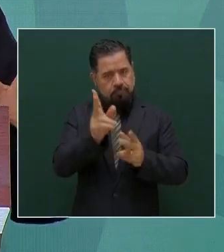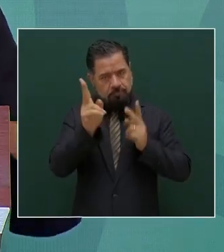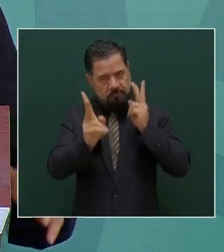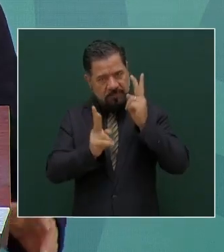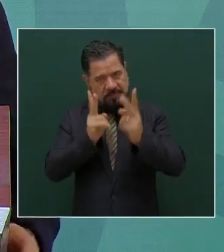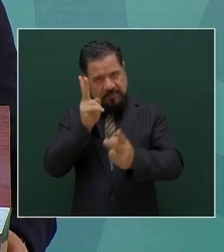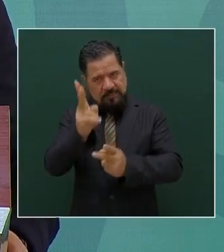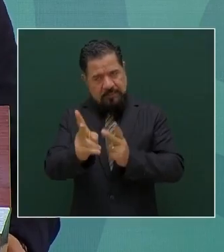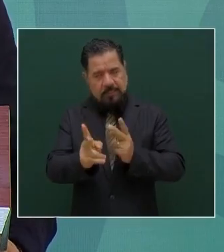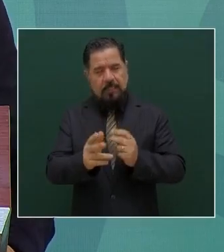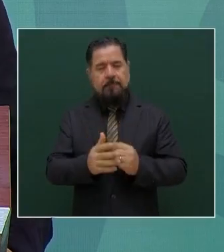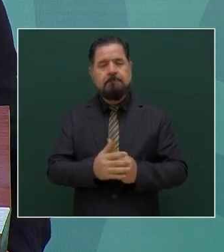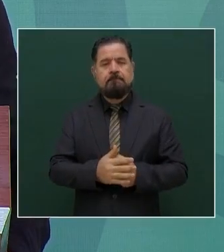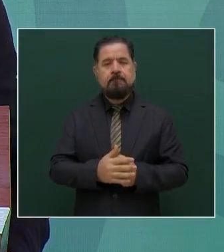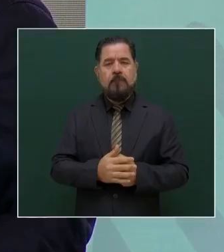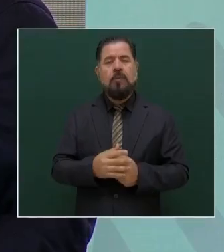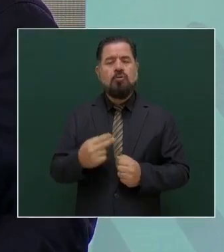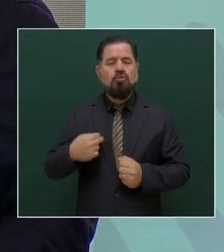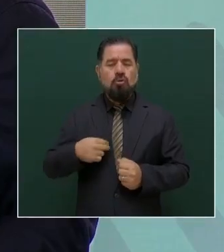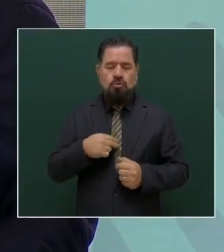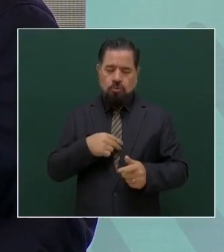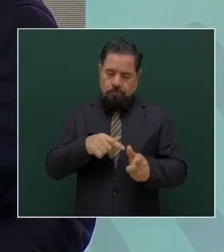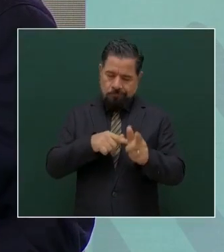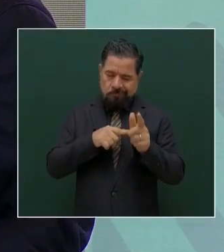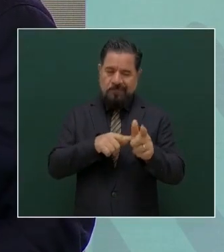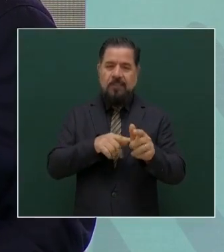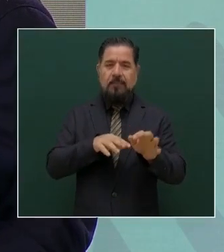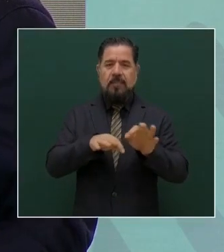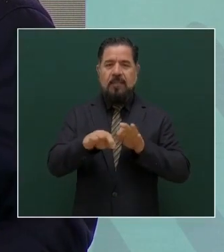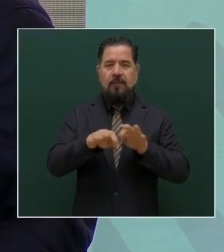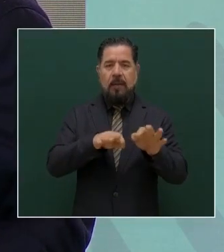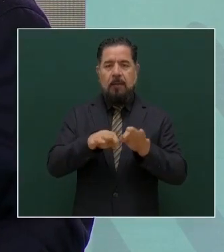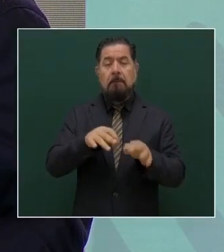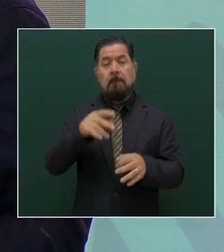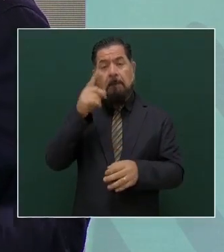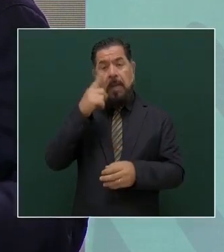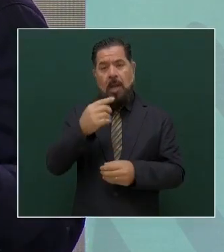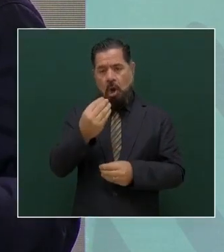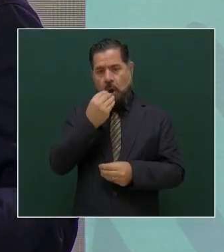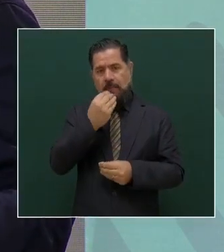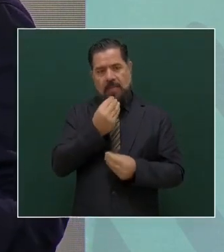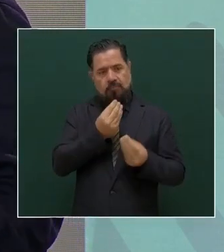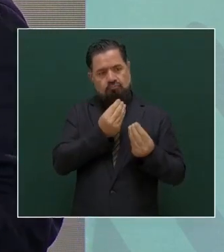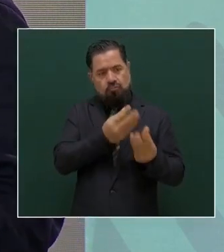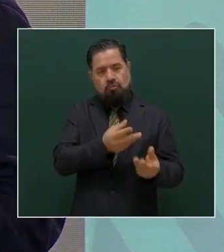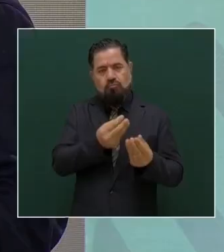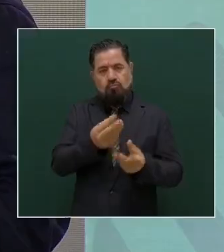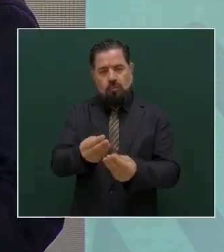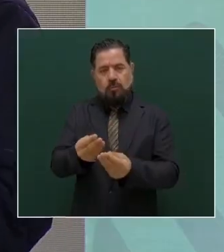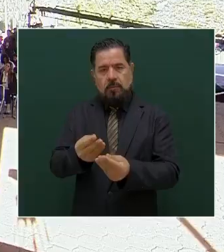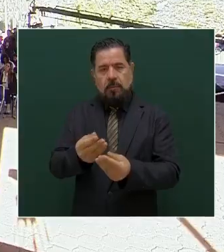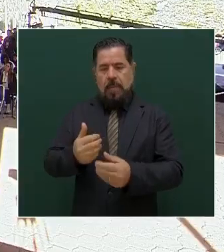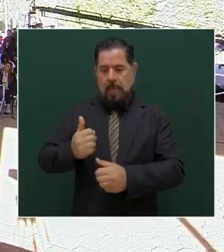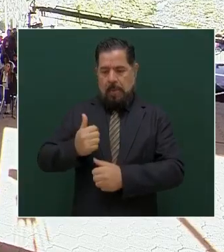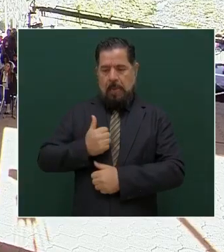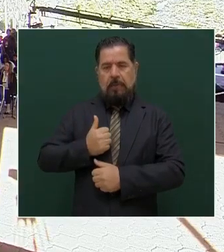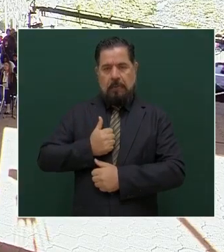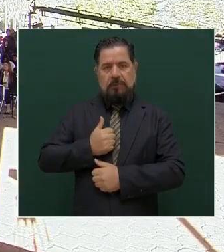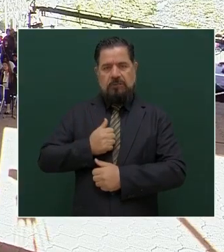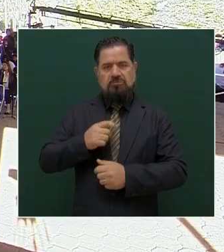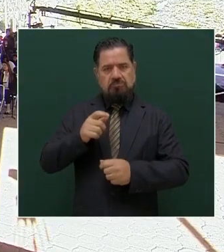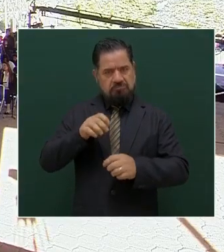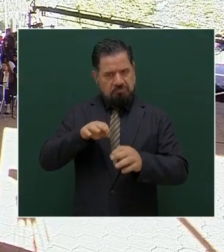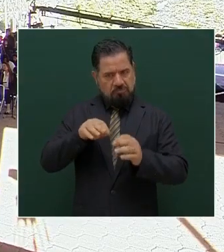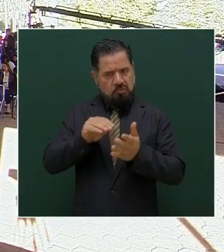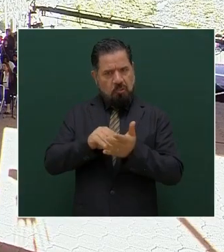estamos pues trabajando para que no falten los alimentos. Tanto la Marina como el Ejército tienen